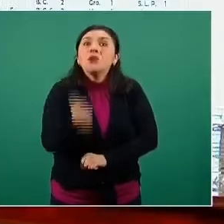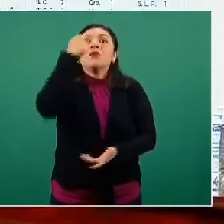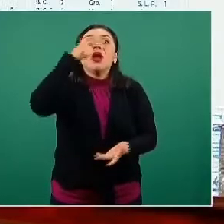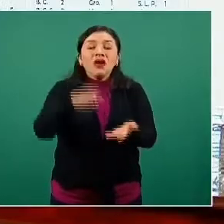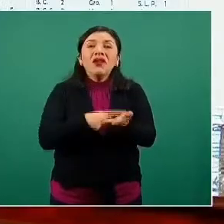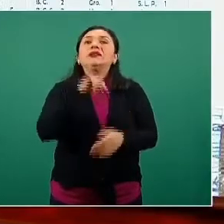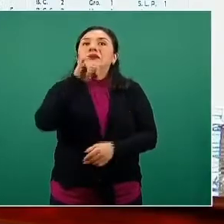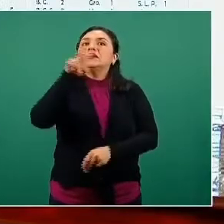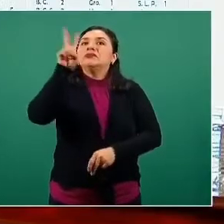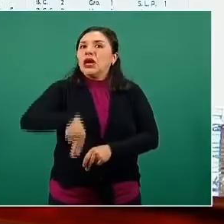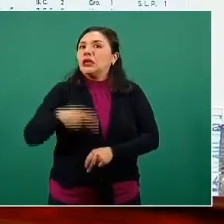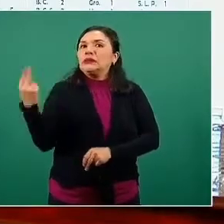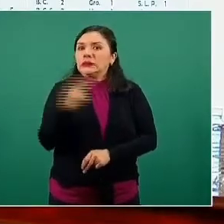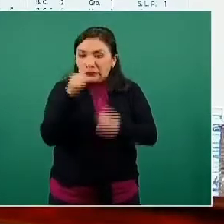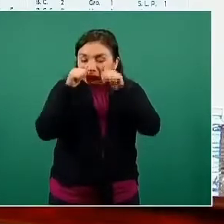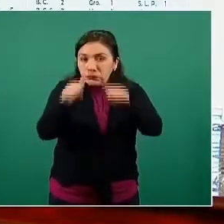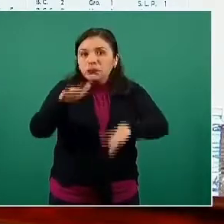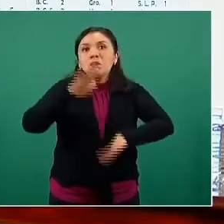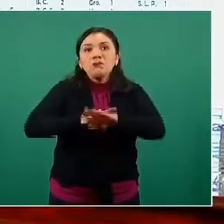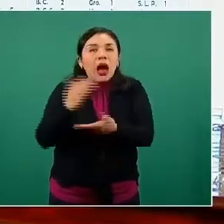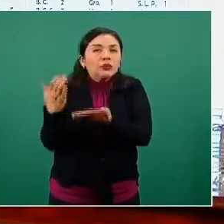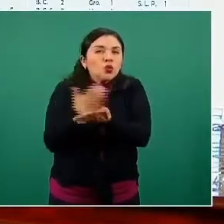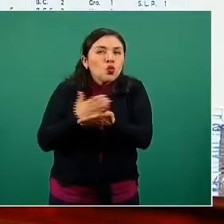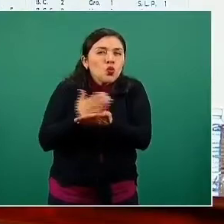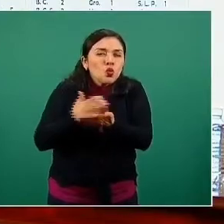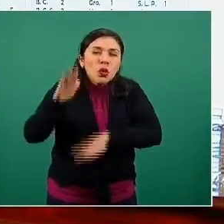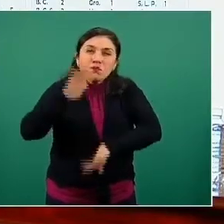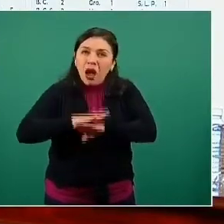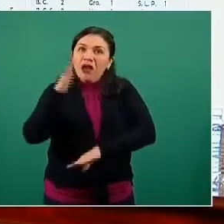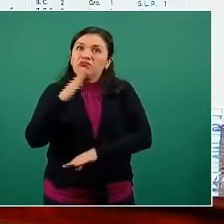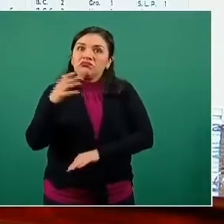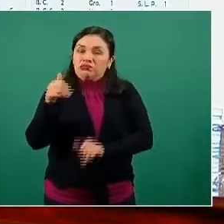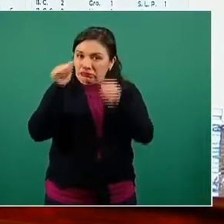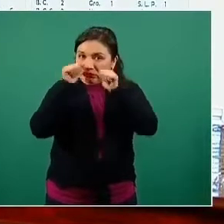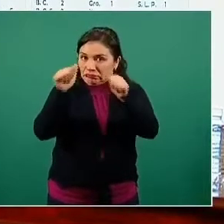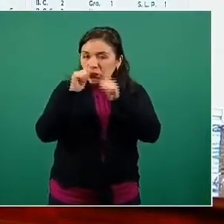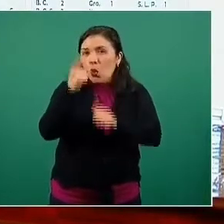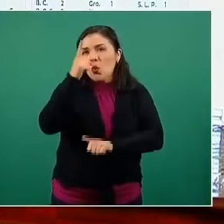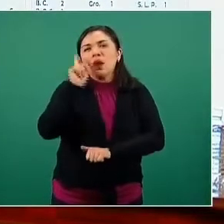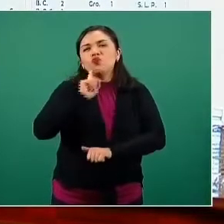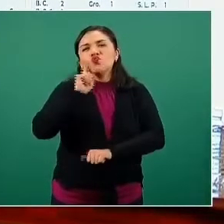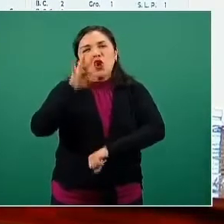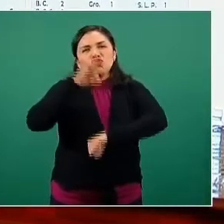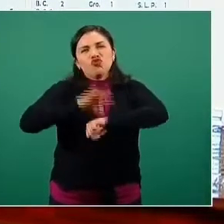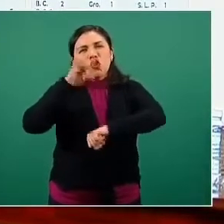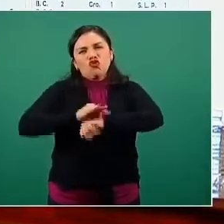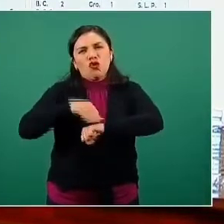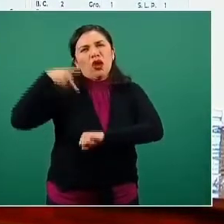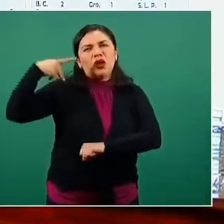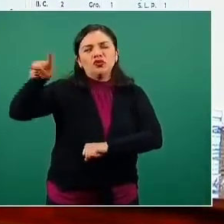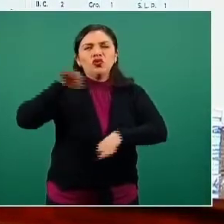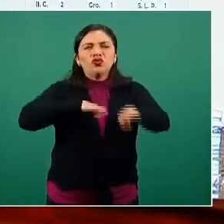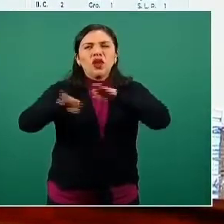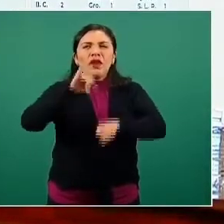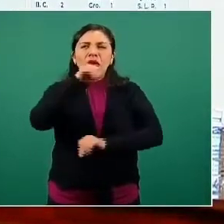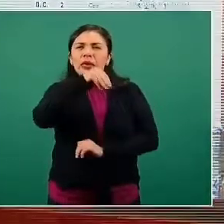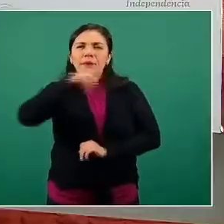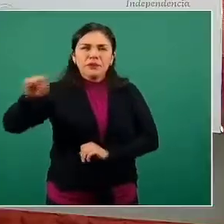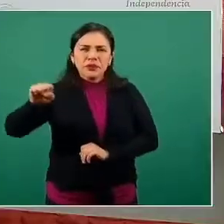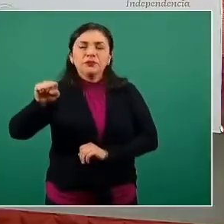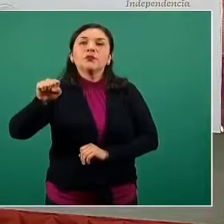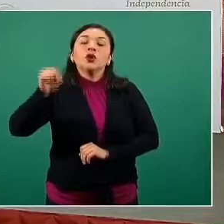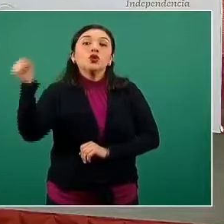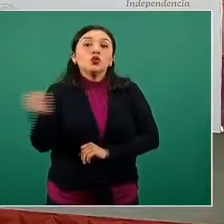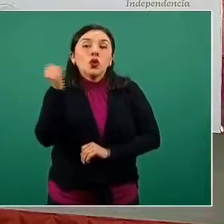sí tuvimos un evento que requirió un tratamiento mucho más avanzado, en el caso de una colega médica de trabajadora del Seguro Social,